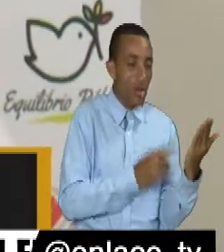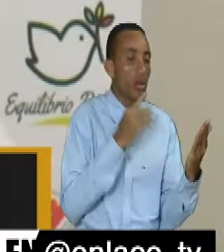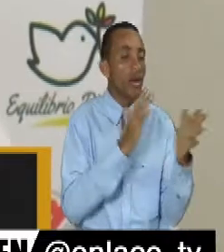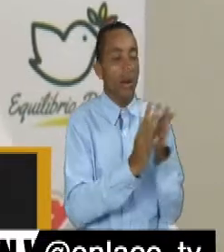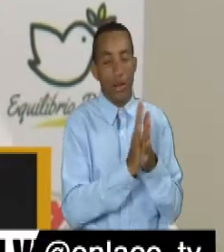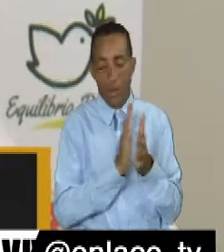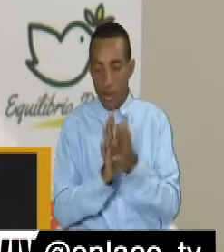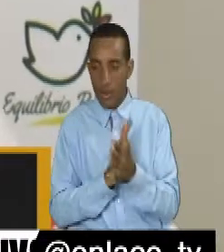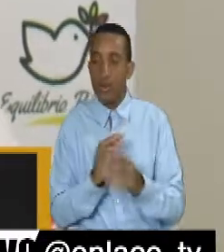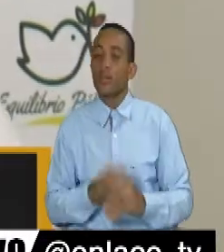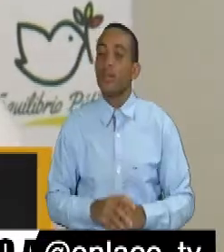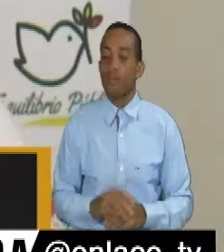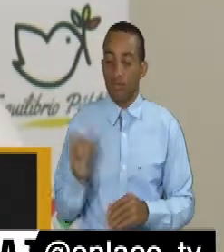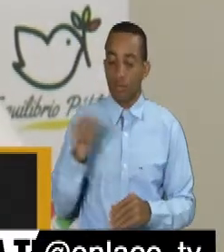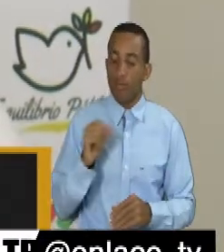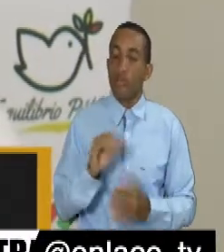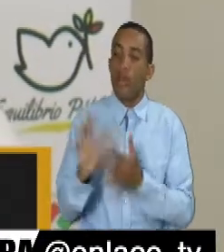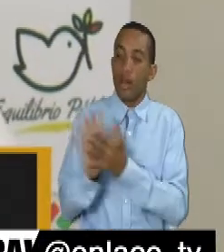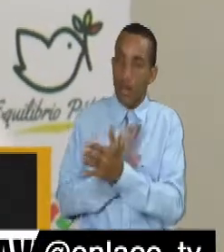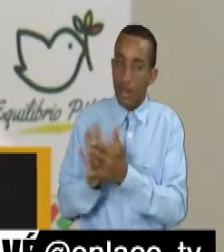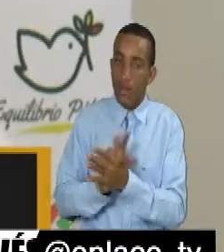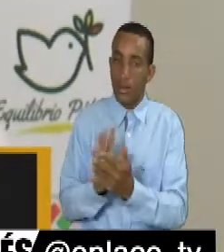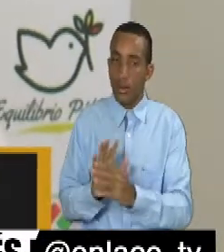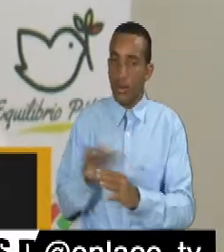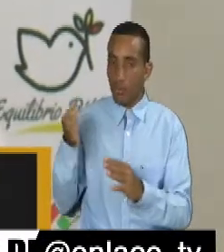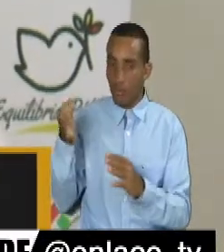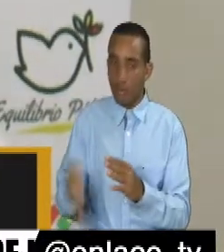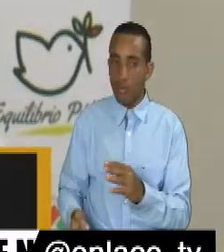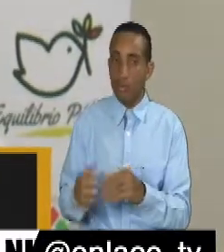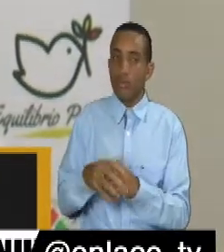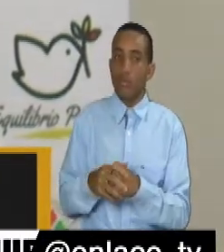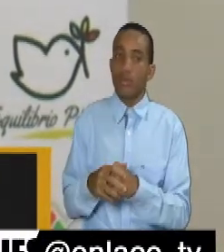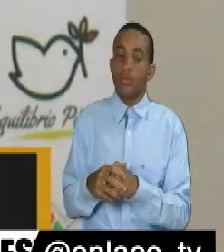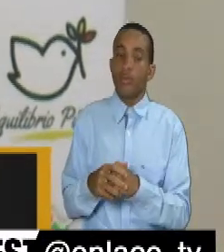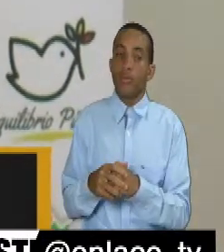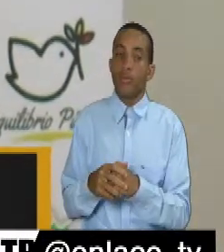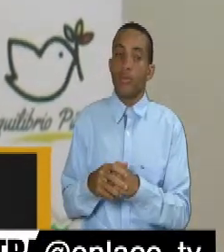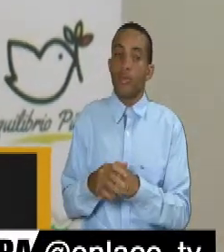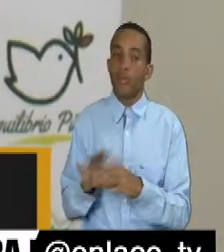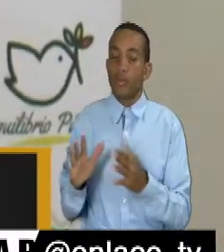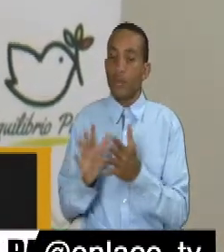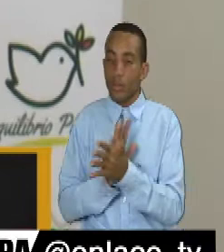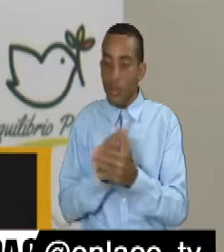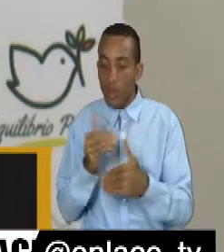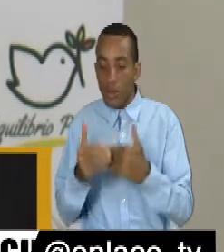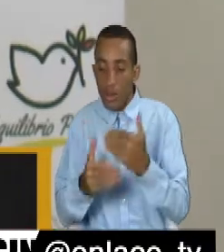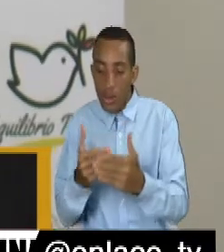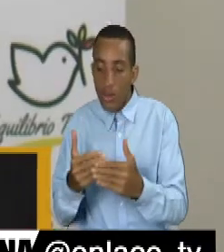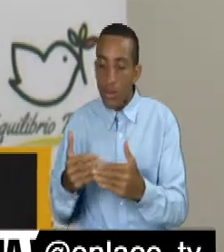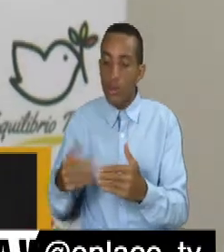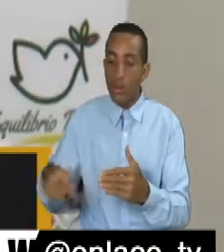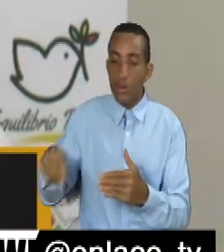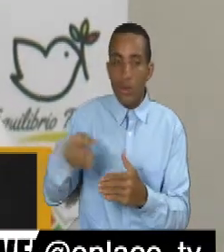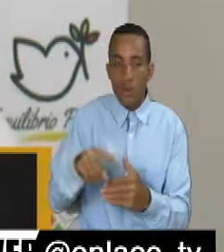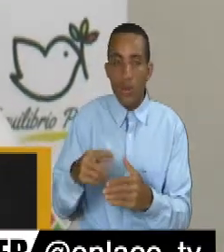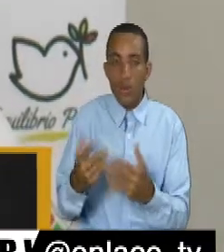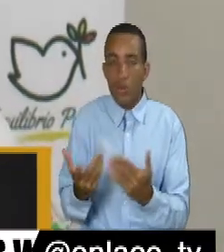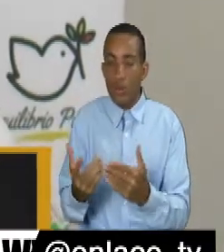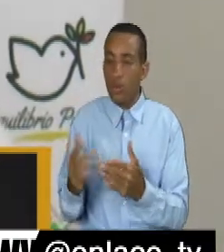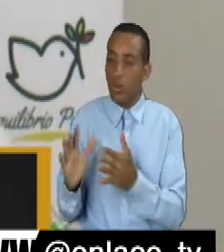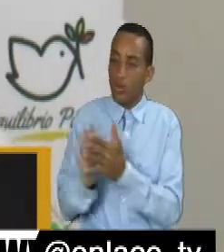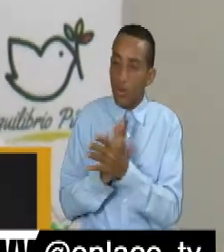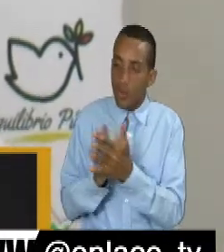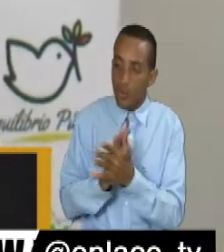información oficial acerca de lo que ha sido el trámite de estos procesos y nos informaron de